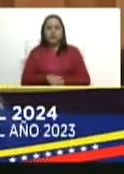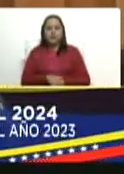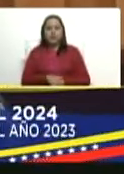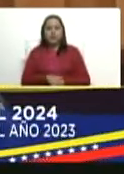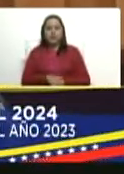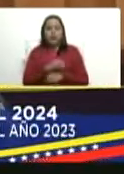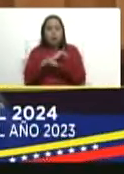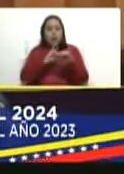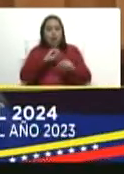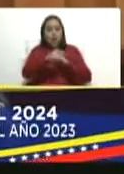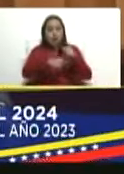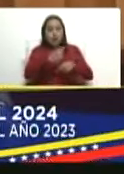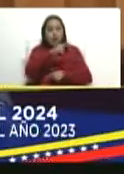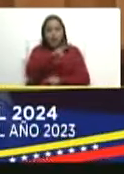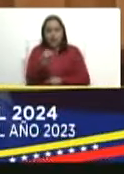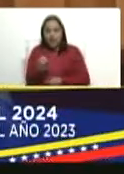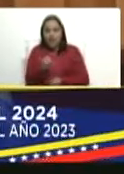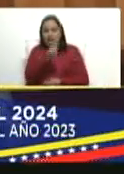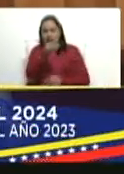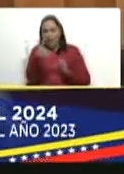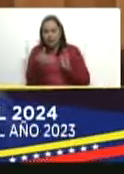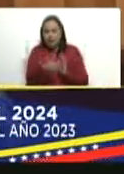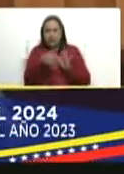Terminando el siglo XX,